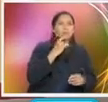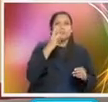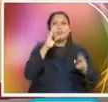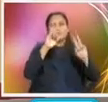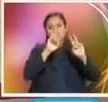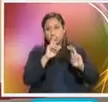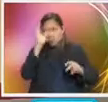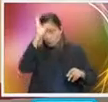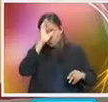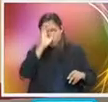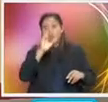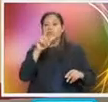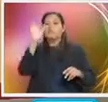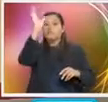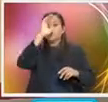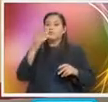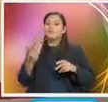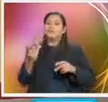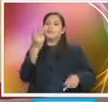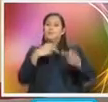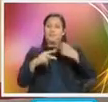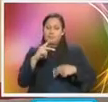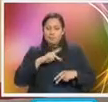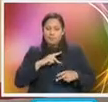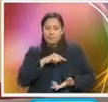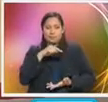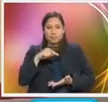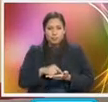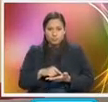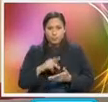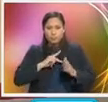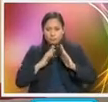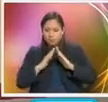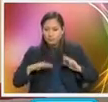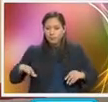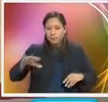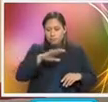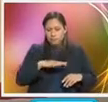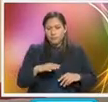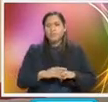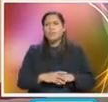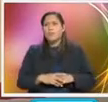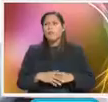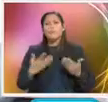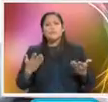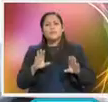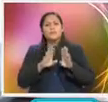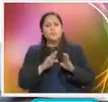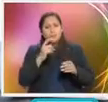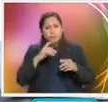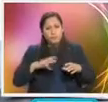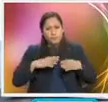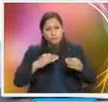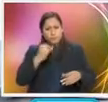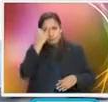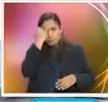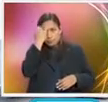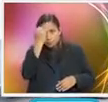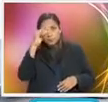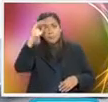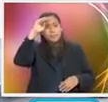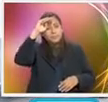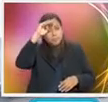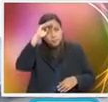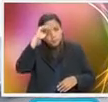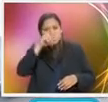cultura, sino que la cultura va a ir a sus zonas de vivienda. ¿Cómo surge la idea de crear o de pensar